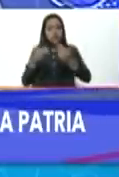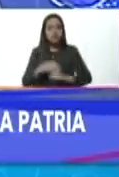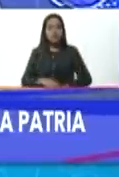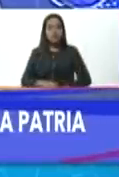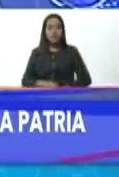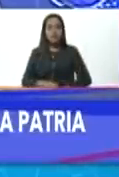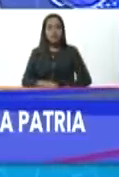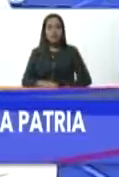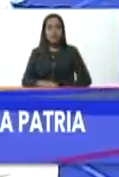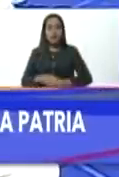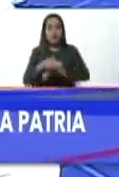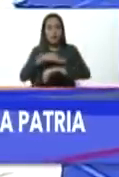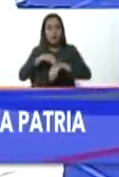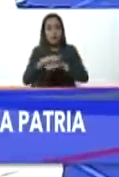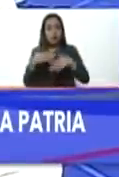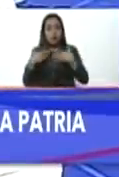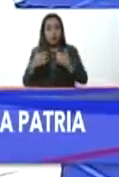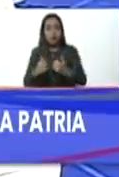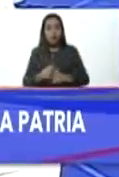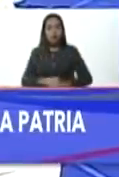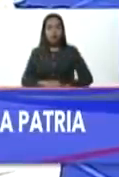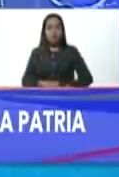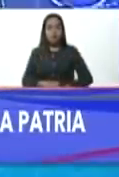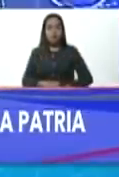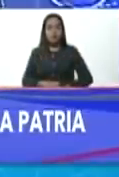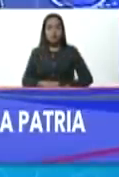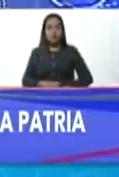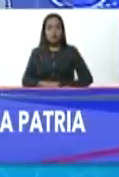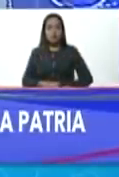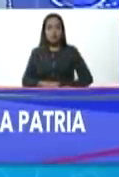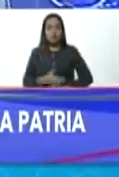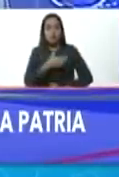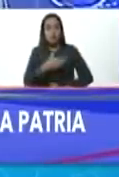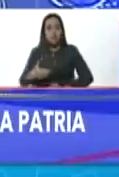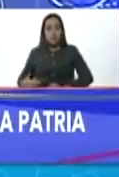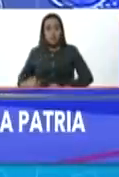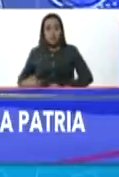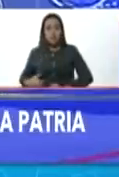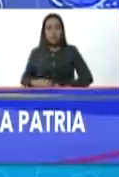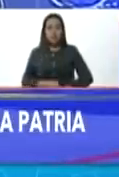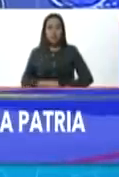Ministro Alvarado, compañera presidenta del Seguro Social,